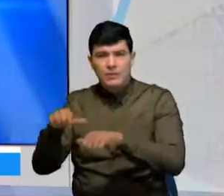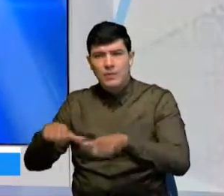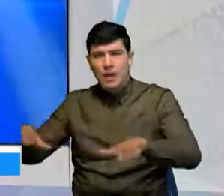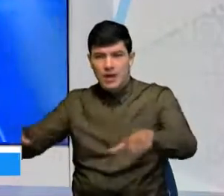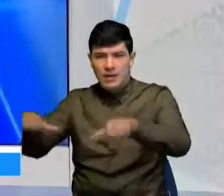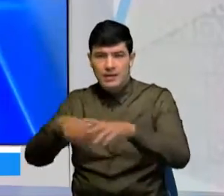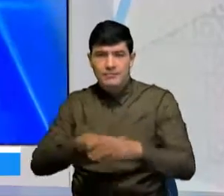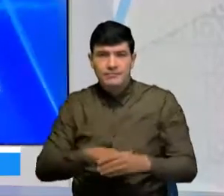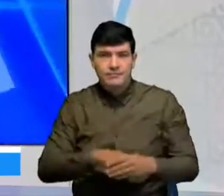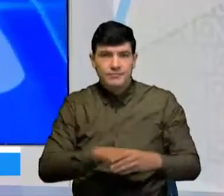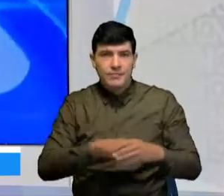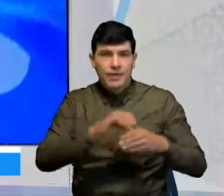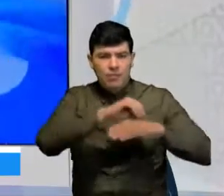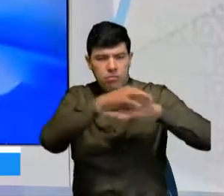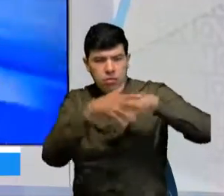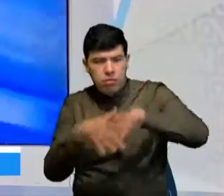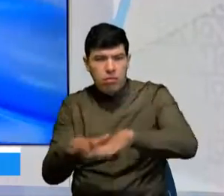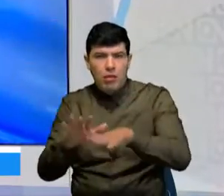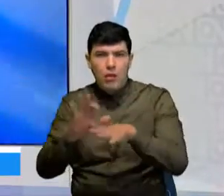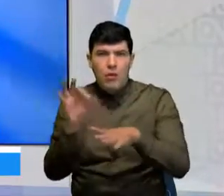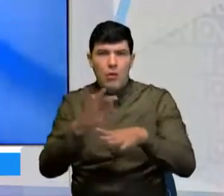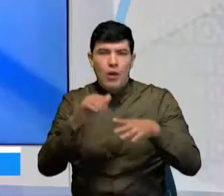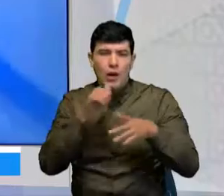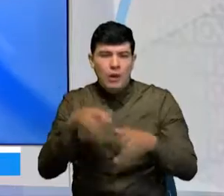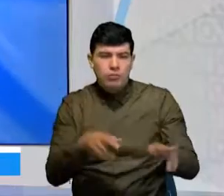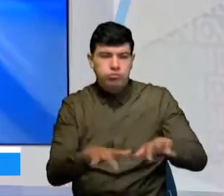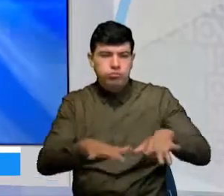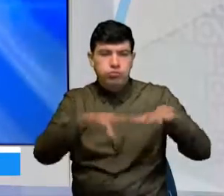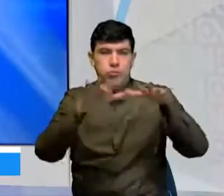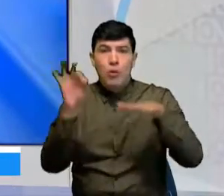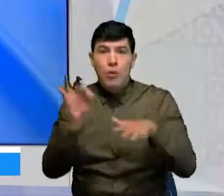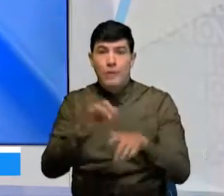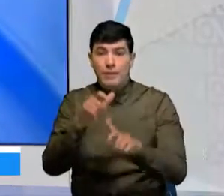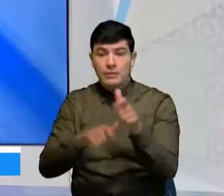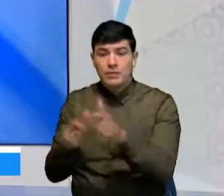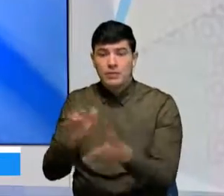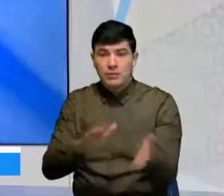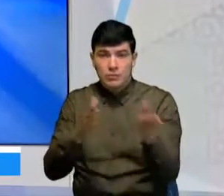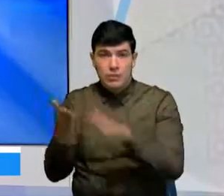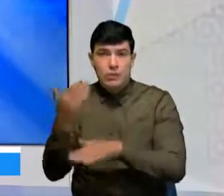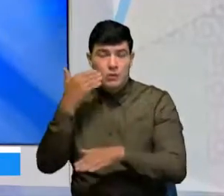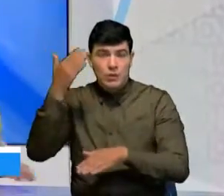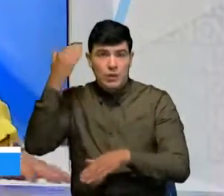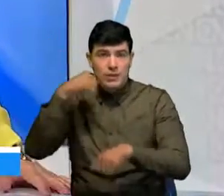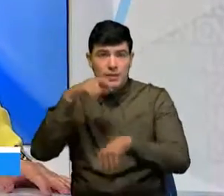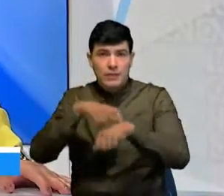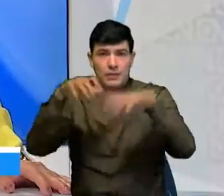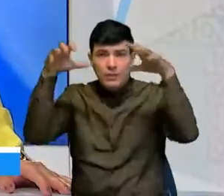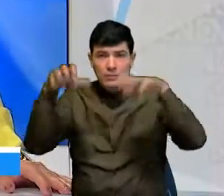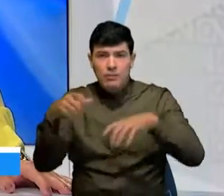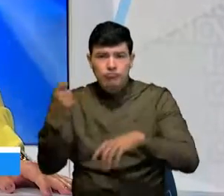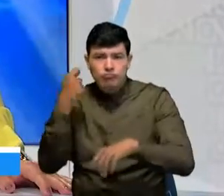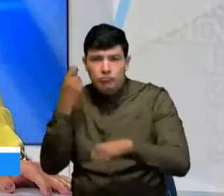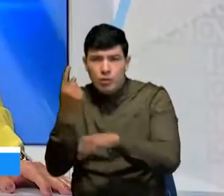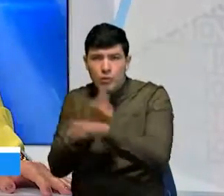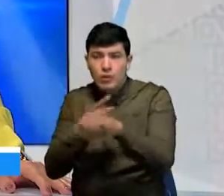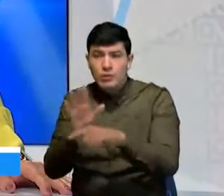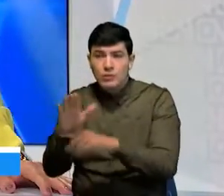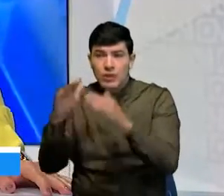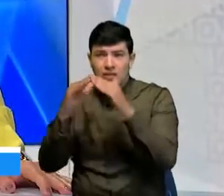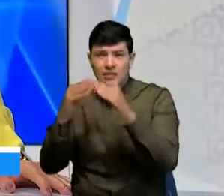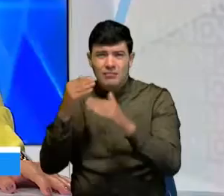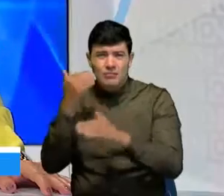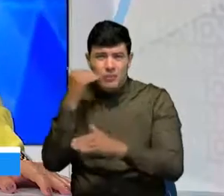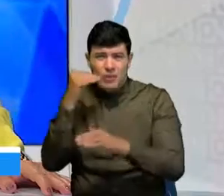desbordamientos y hasta pérdidas humanas se han presentado en época invernal durante las últimas horas en lugar de una mujer de la tercera edad resultó